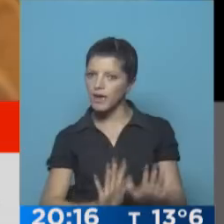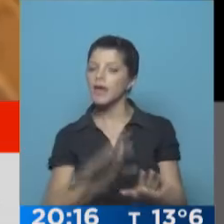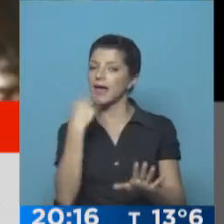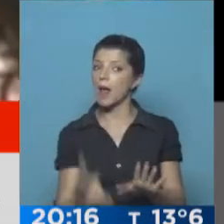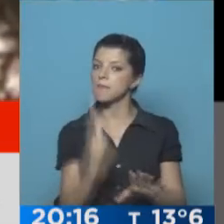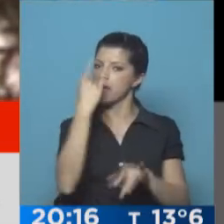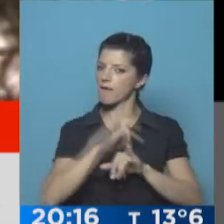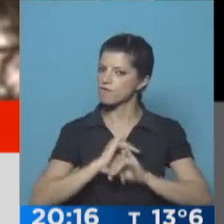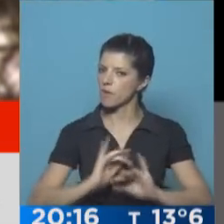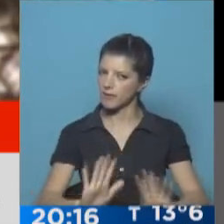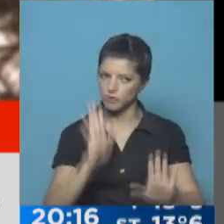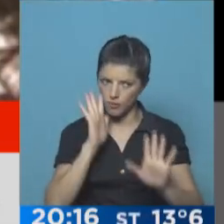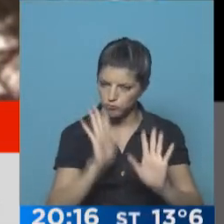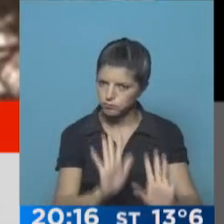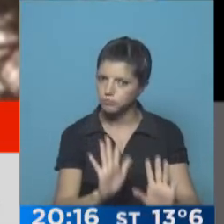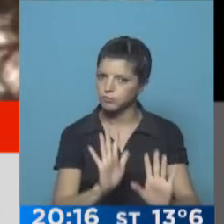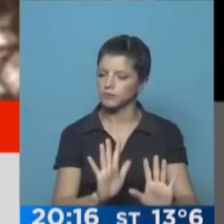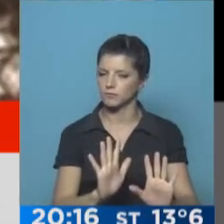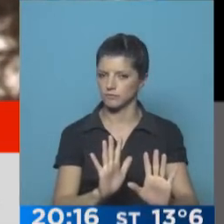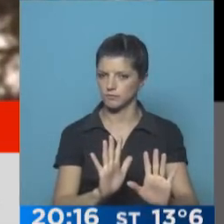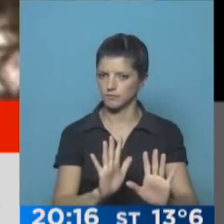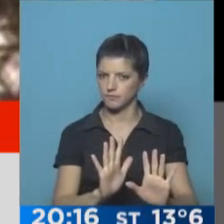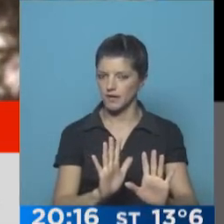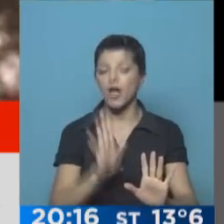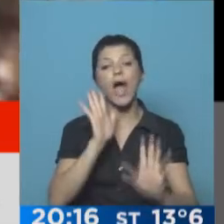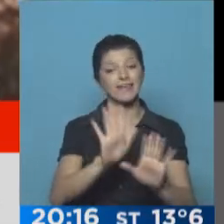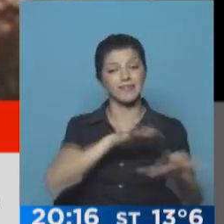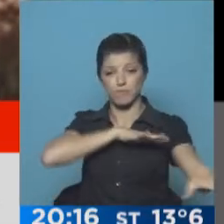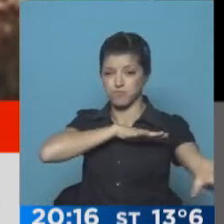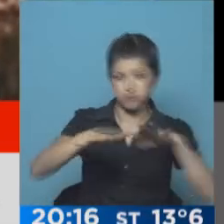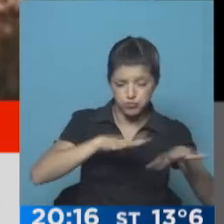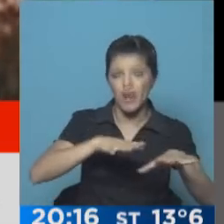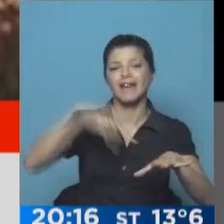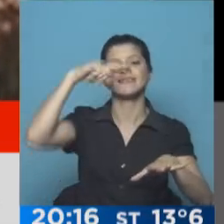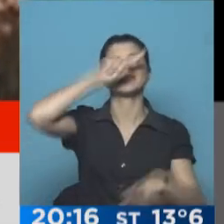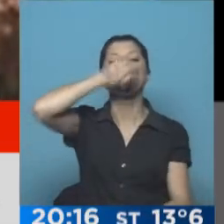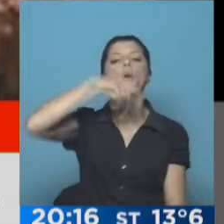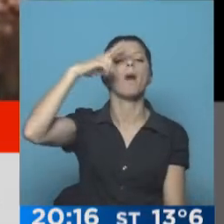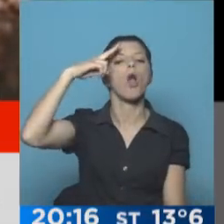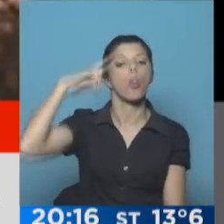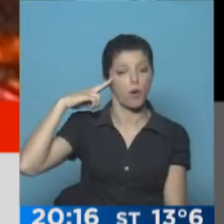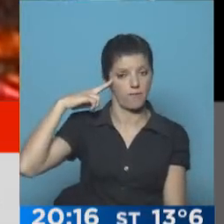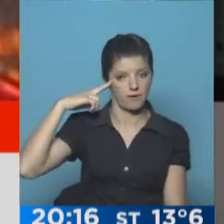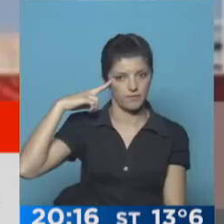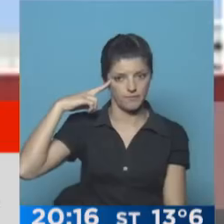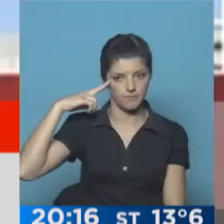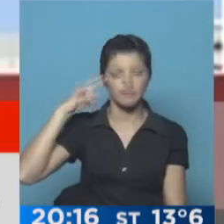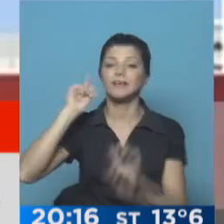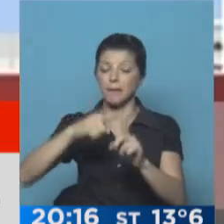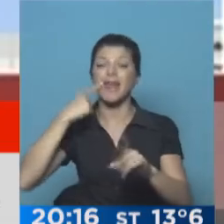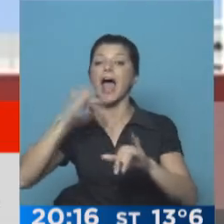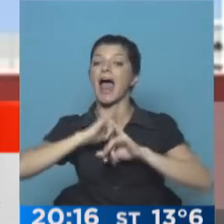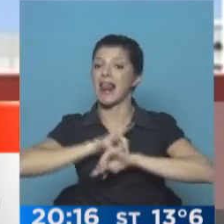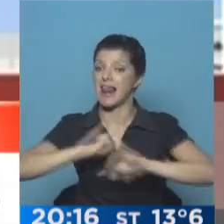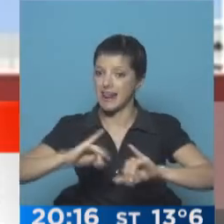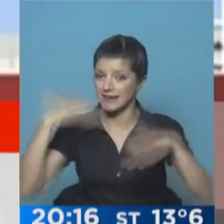primeras informaciones que llegan desde Chile con este terremoto de 7,9 grados y este alerta